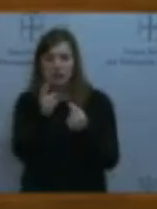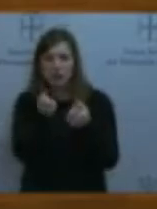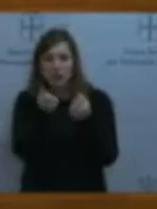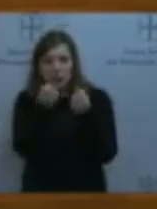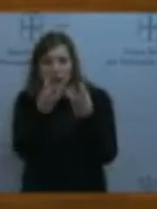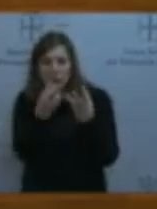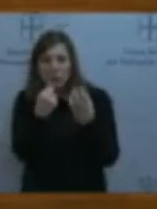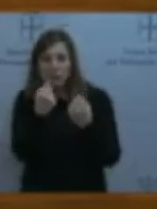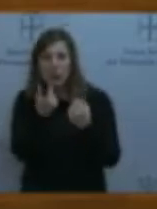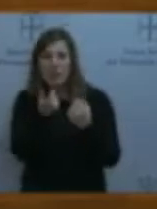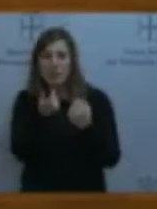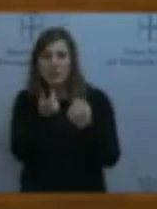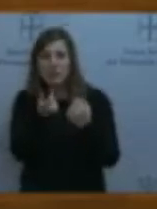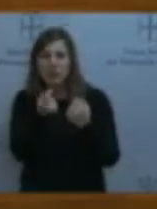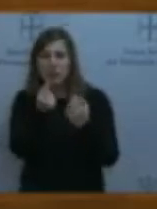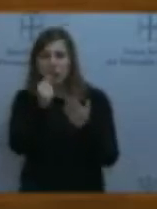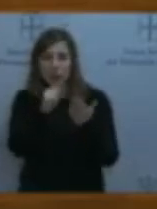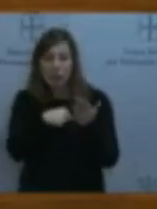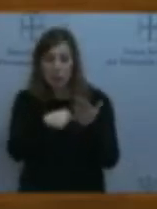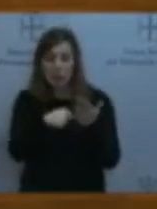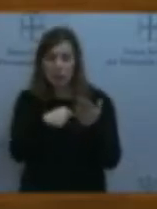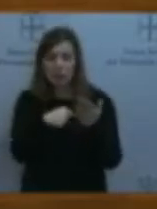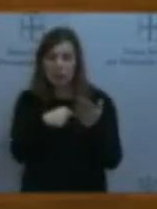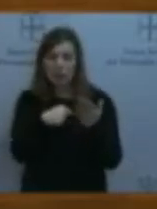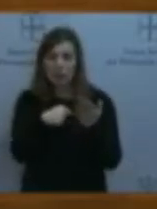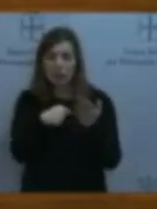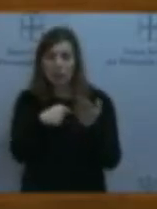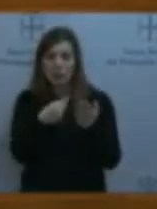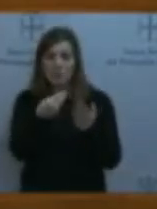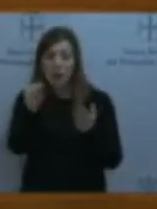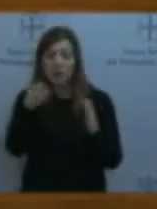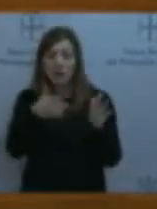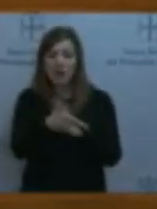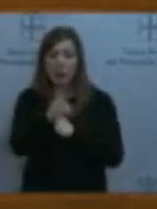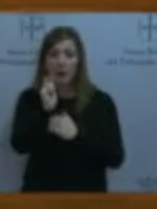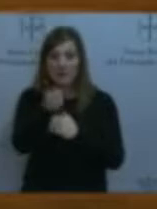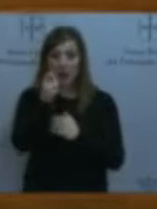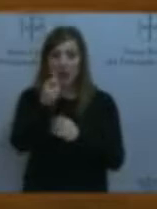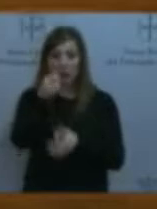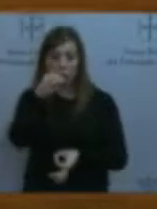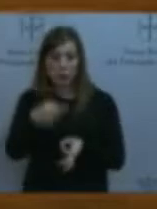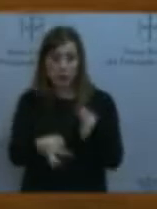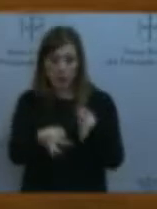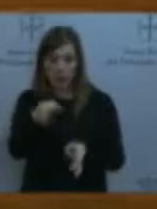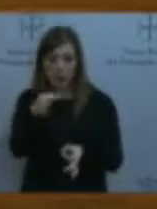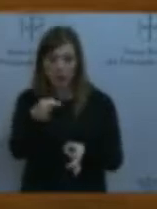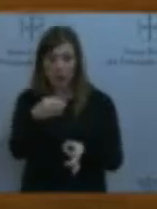capítulo de contratación es simplemente el resultado de satisfacer sentencias judiciales que conducen a la equiparación